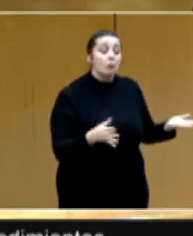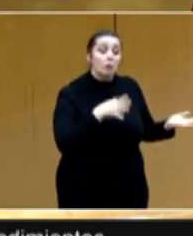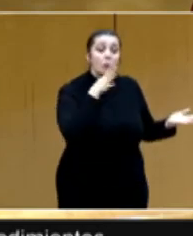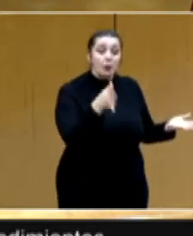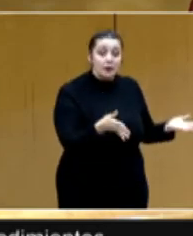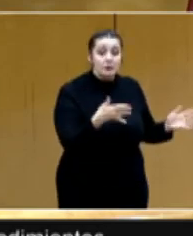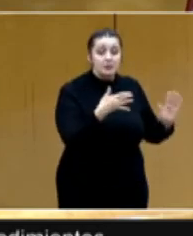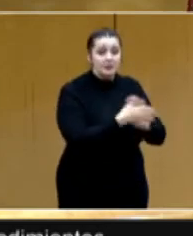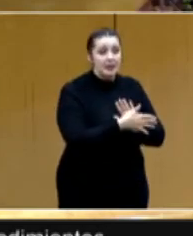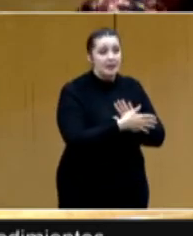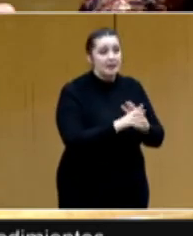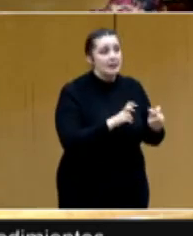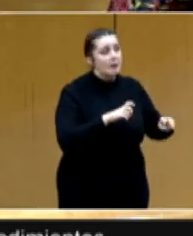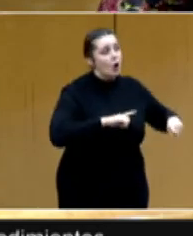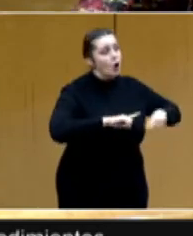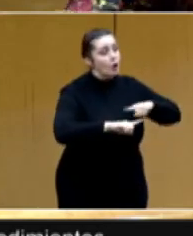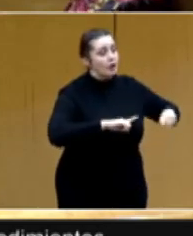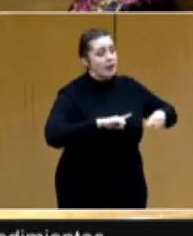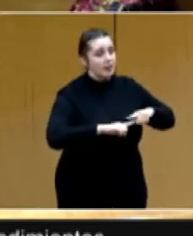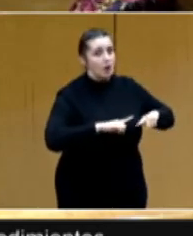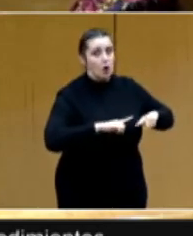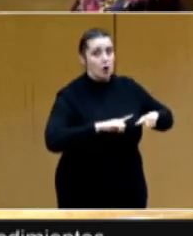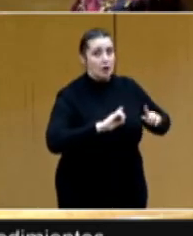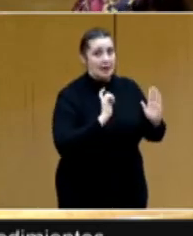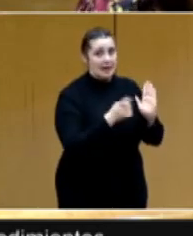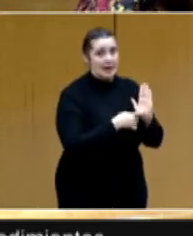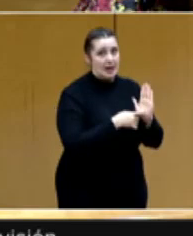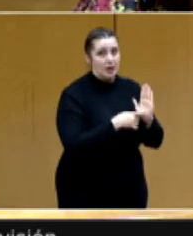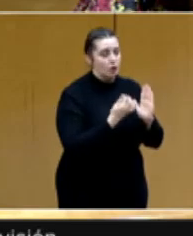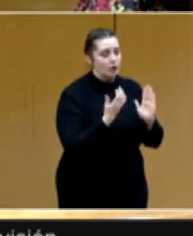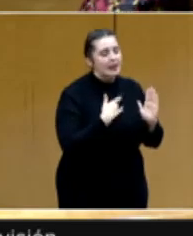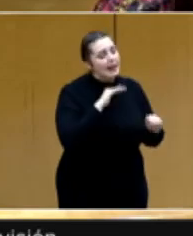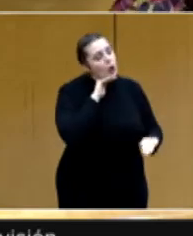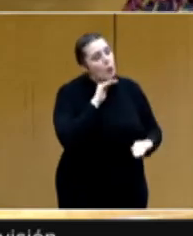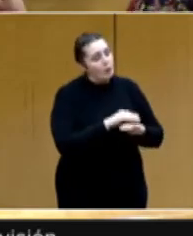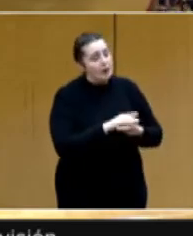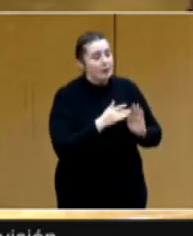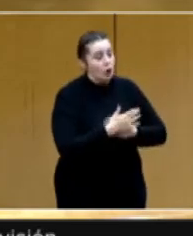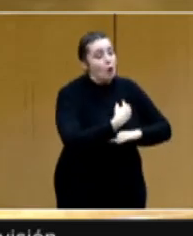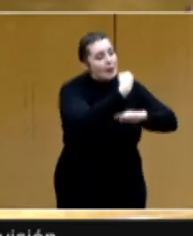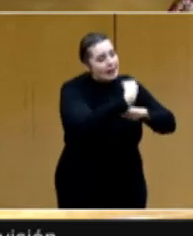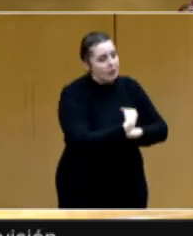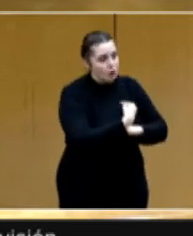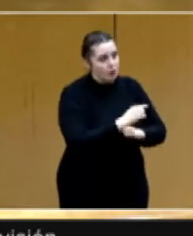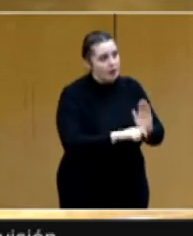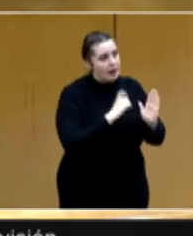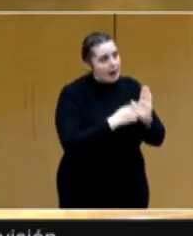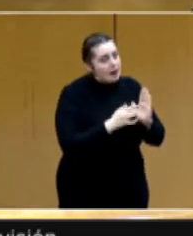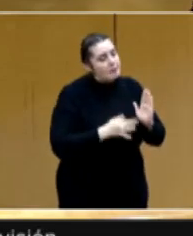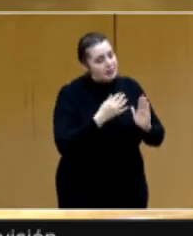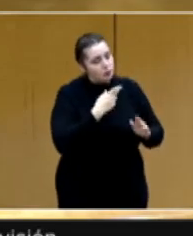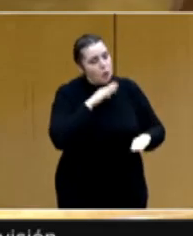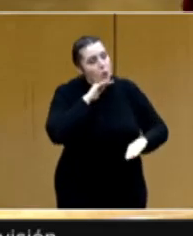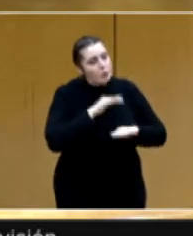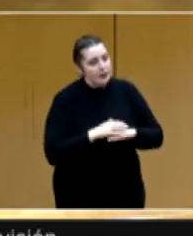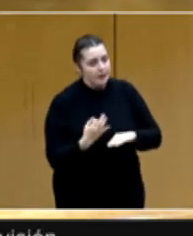solamente es que es una obligación legal que tenemos que cumplir Es que la queremos cumplir Entonces si hablo de decenas de miles es porque